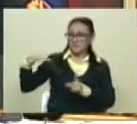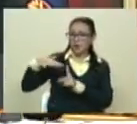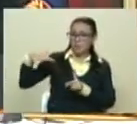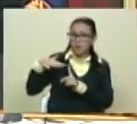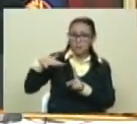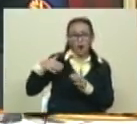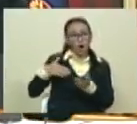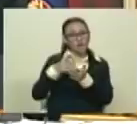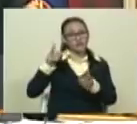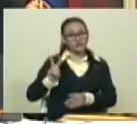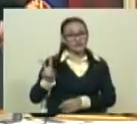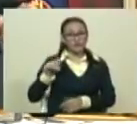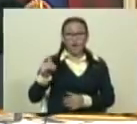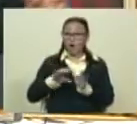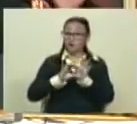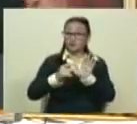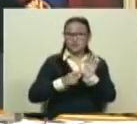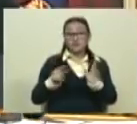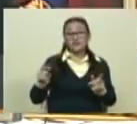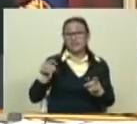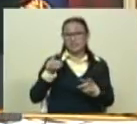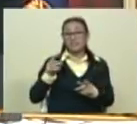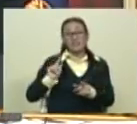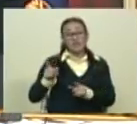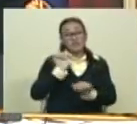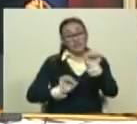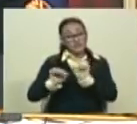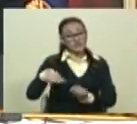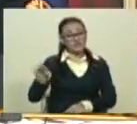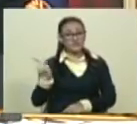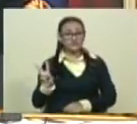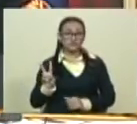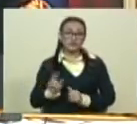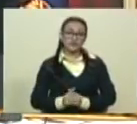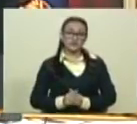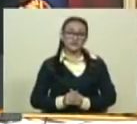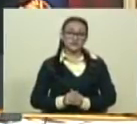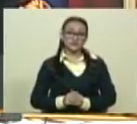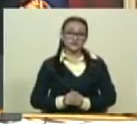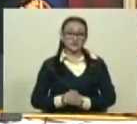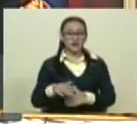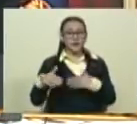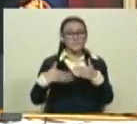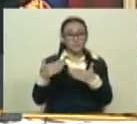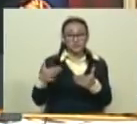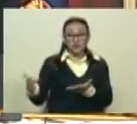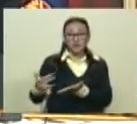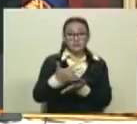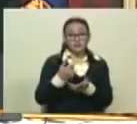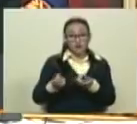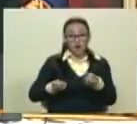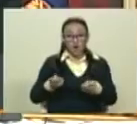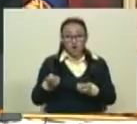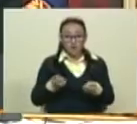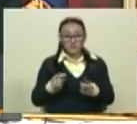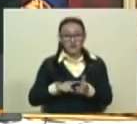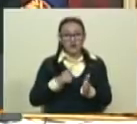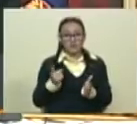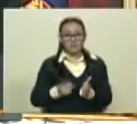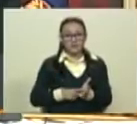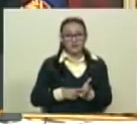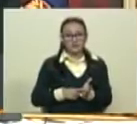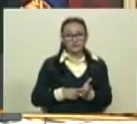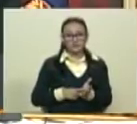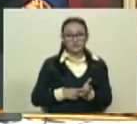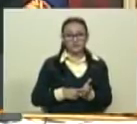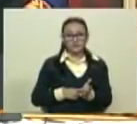Venezuela. Ahora la constituyente tiene que salir a defender a Venezuela. Comenzar un proceso de recuperación económica y de combate